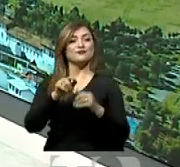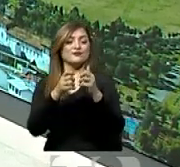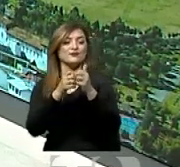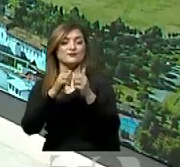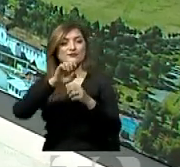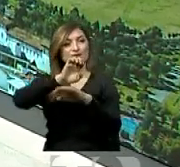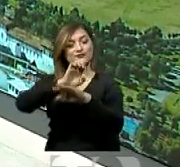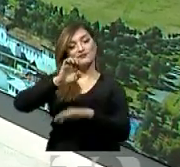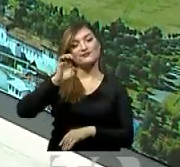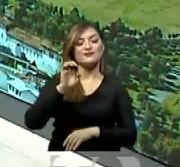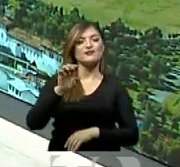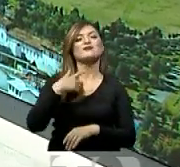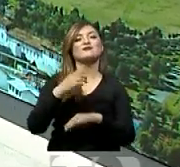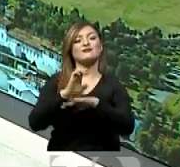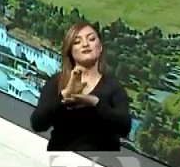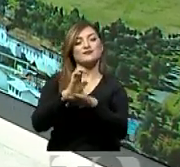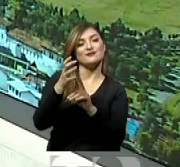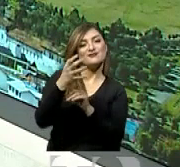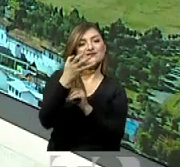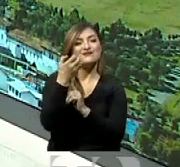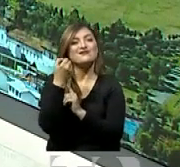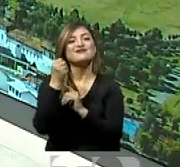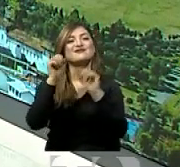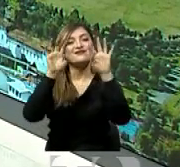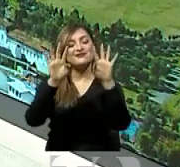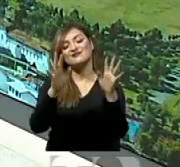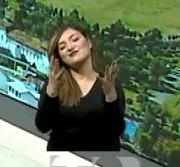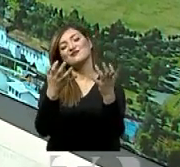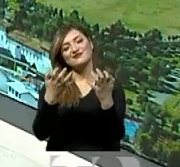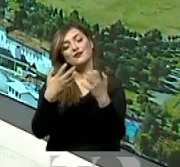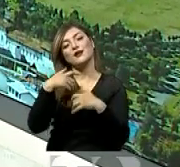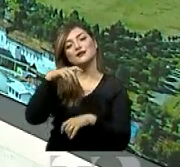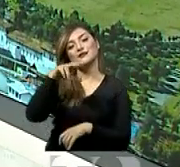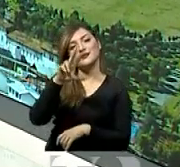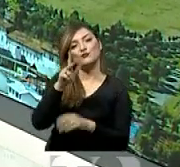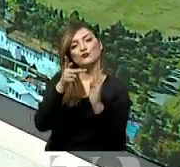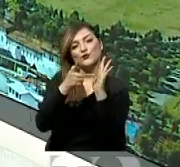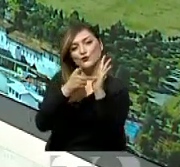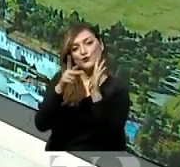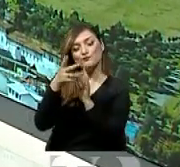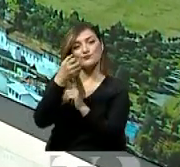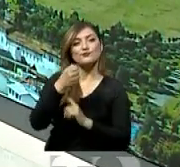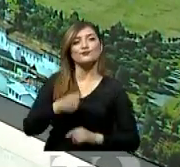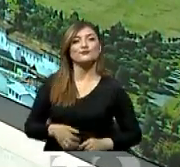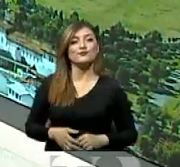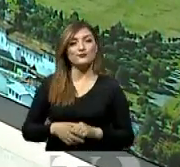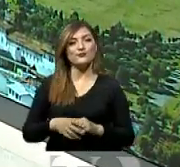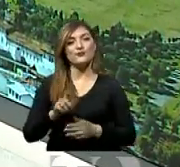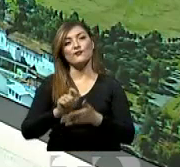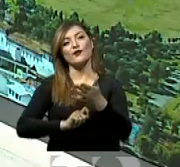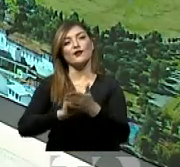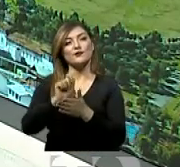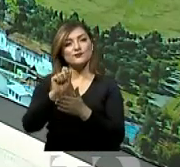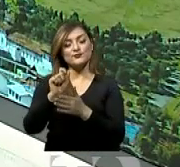ese puntito que nos hace falta para oficializar nuestra clasificación al Mundial